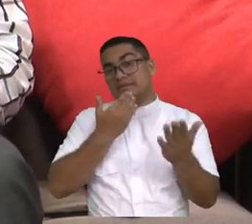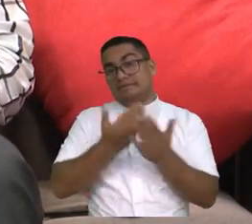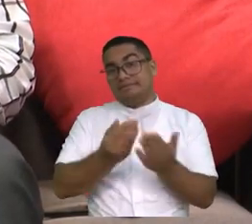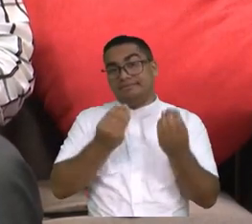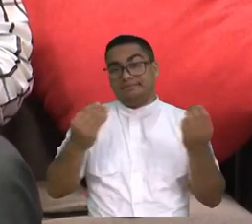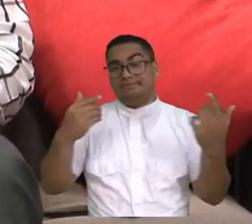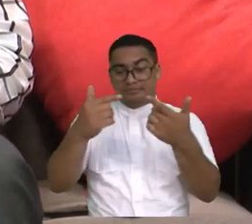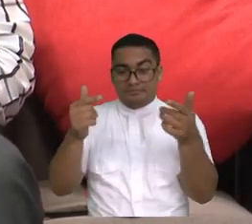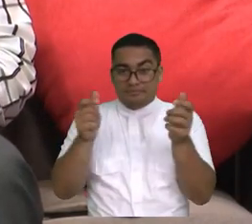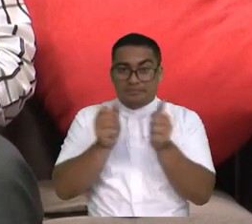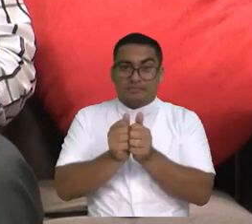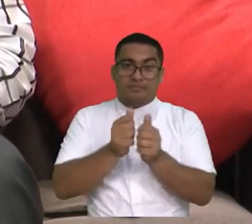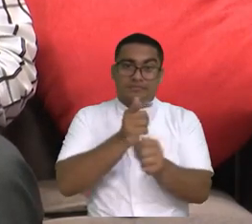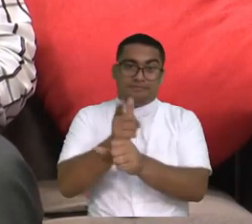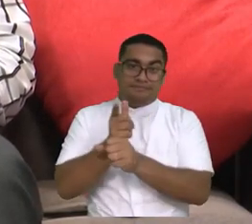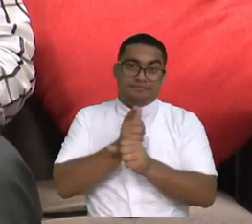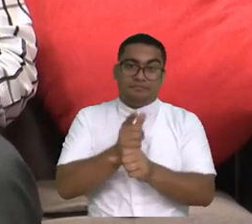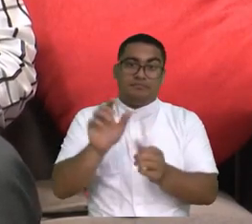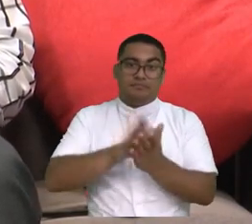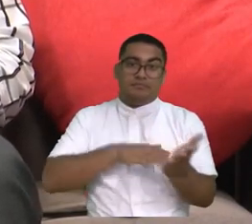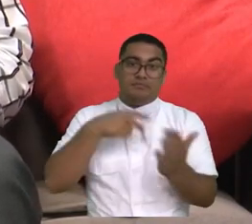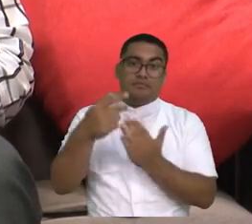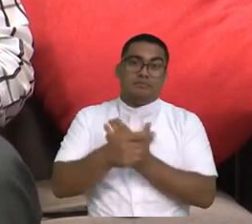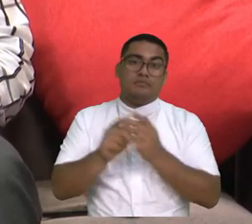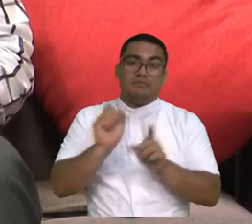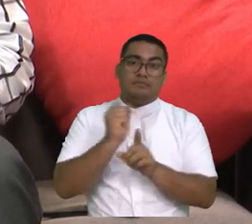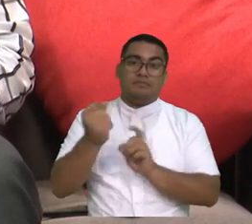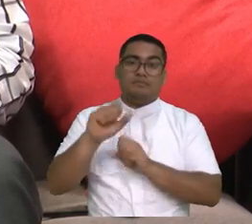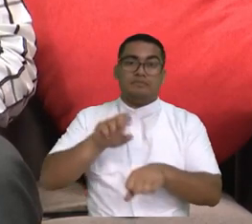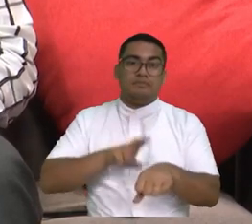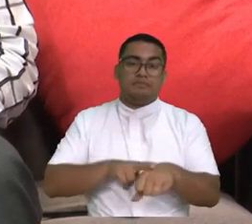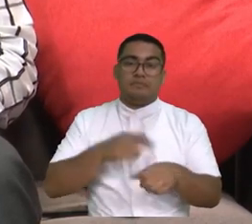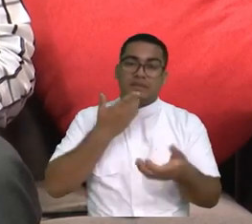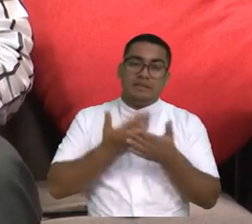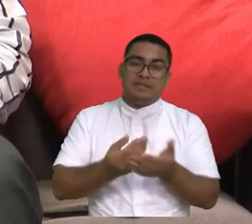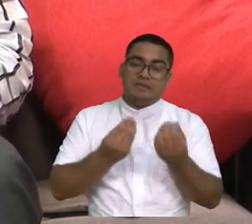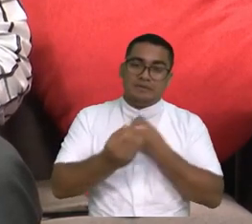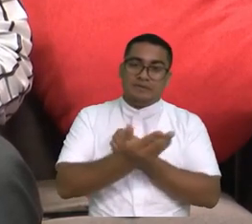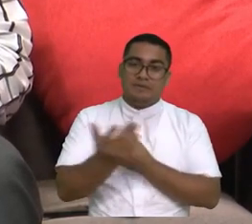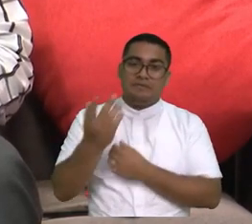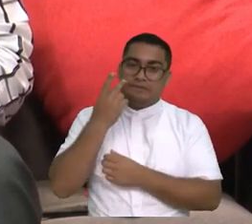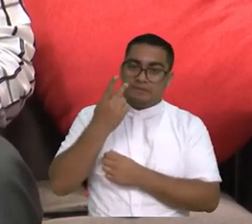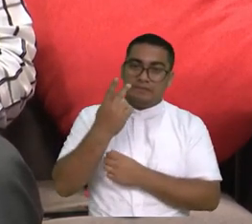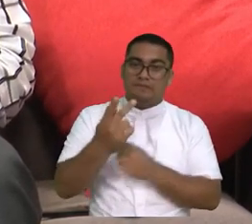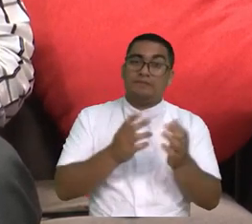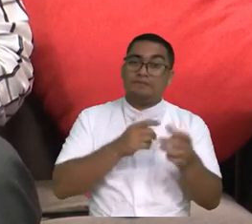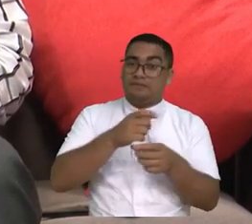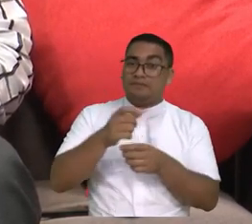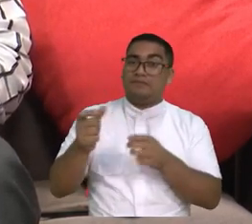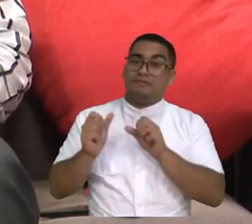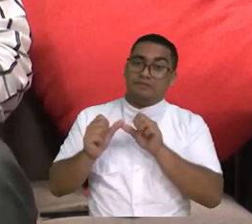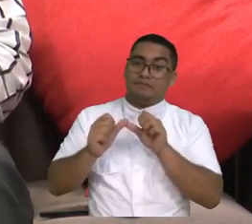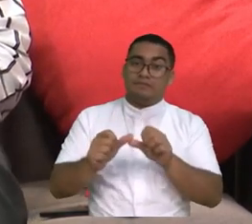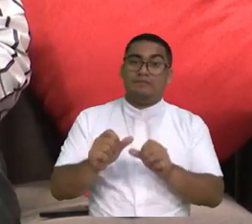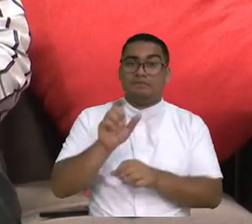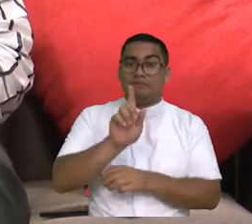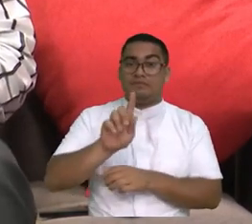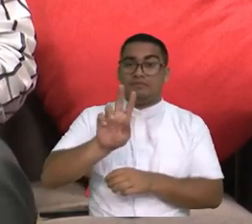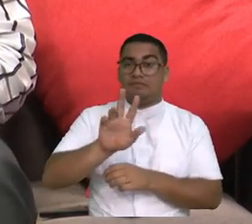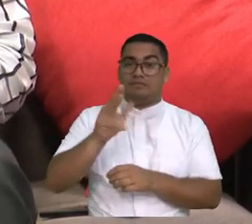nombre de todo el equipo que hace posible la transmisión de su programa desde el Parlamento, le agradecemos su fiel sintonía. Le invitamos a que se quede en compañía del canal